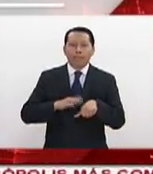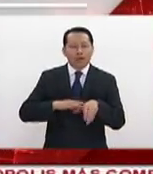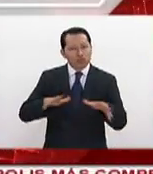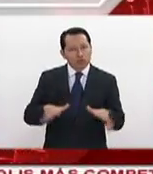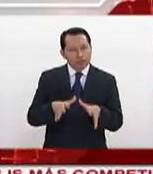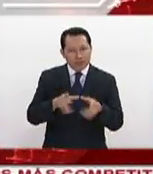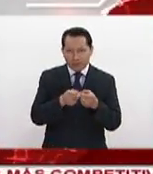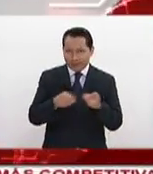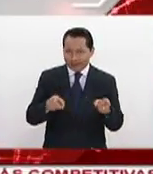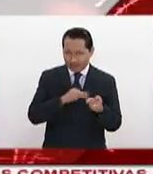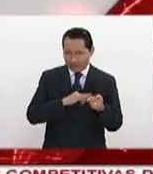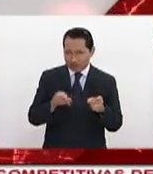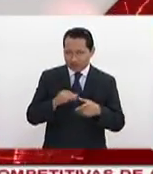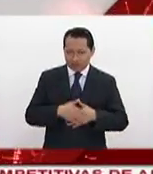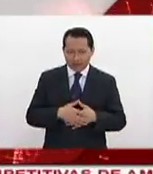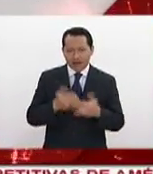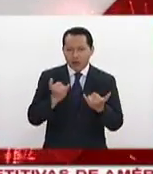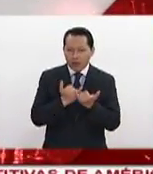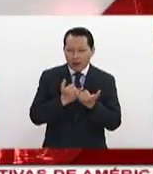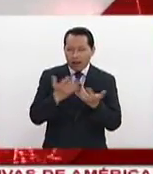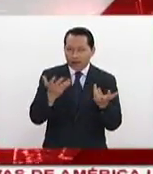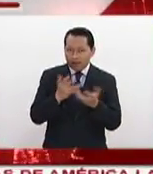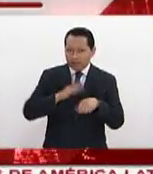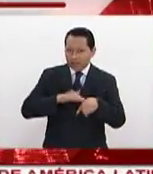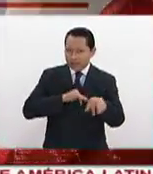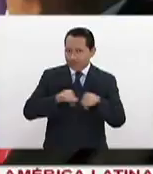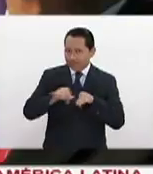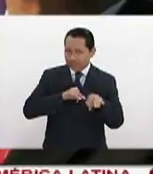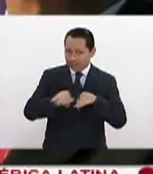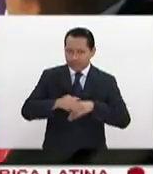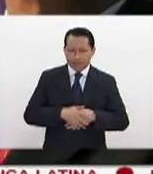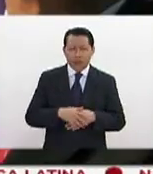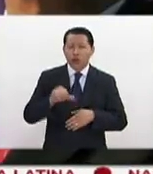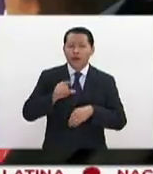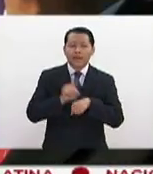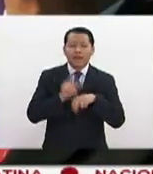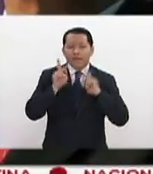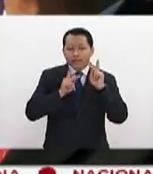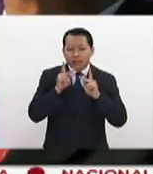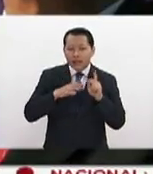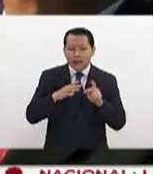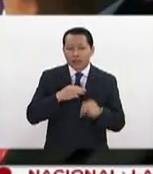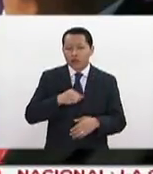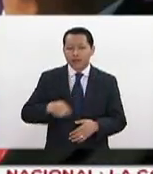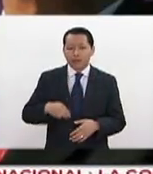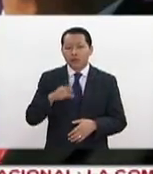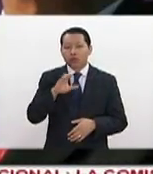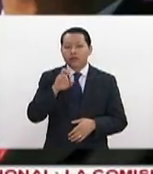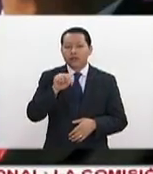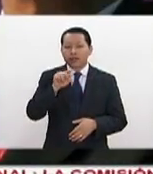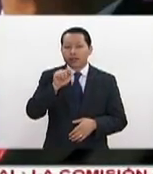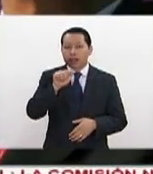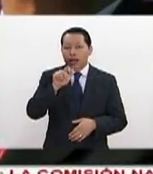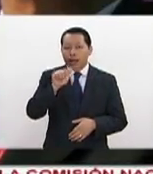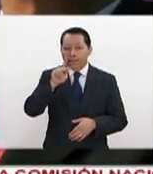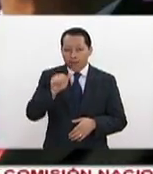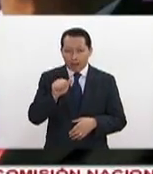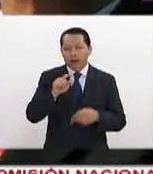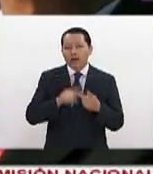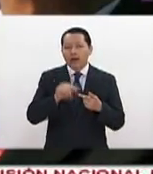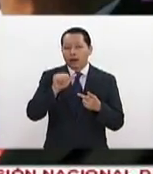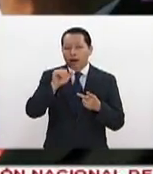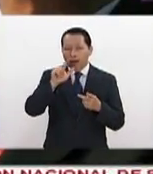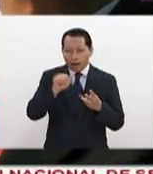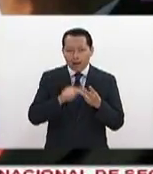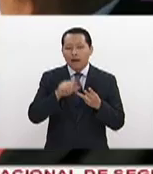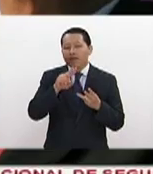al desarrollo y la creación de empleos. Hoy visitará los municipios de Cintalapa,